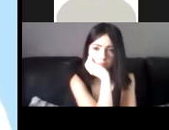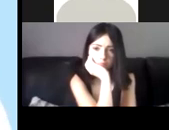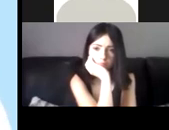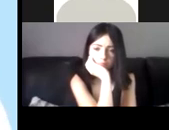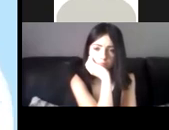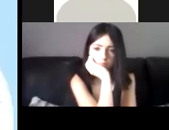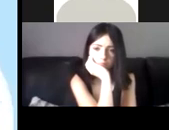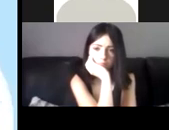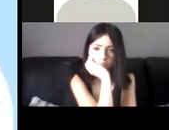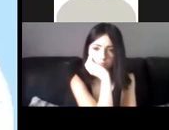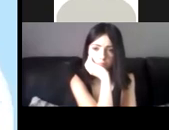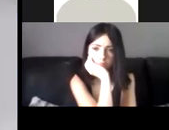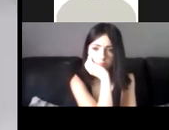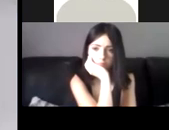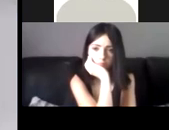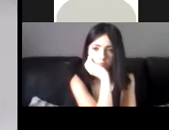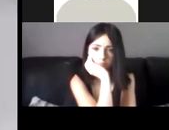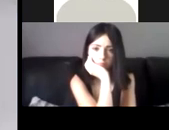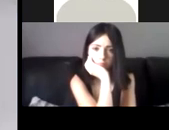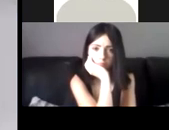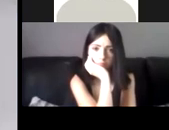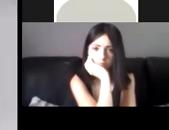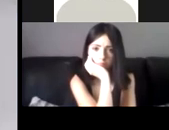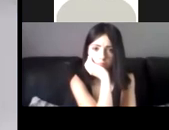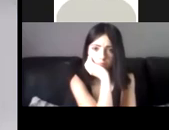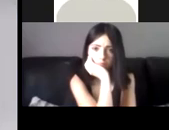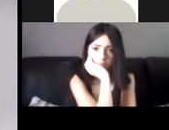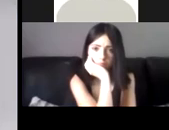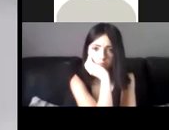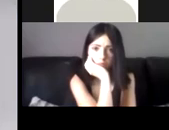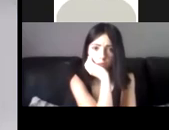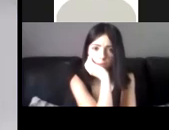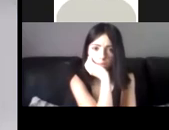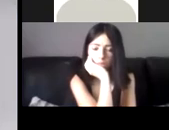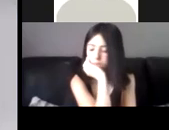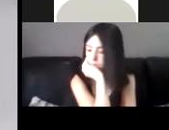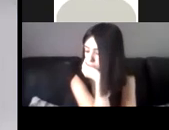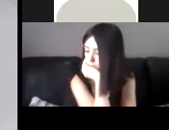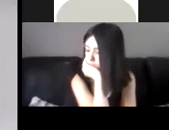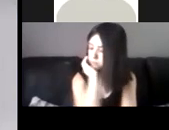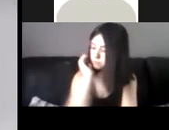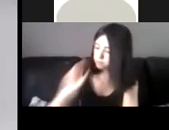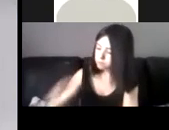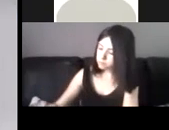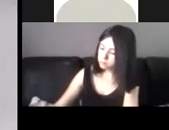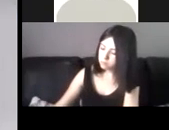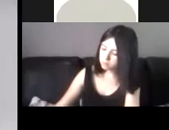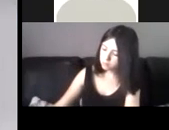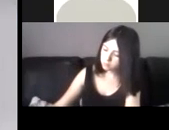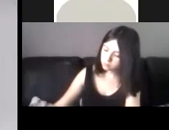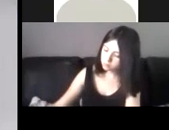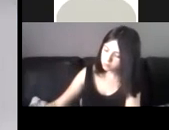Entonces, como ahí dice la presentación, la prensa digital, el periodismo digital,